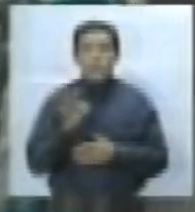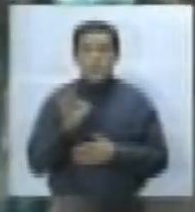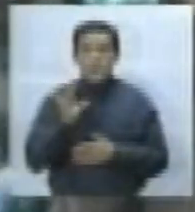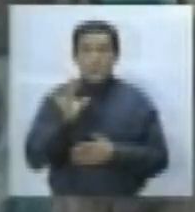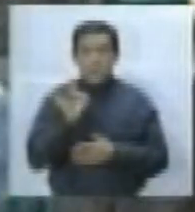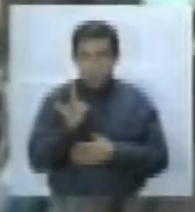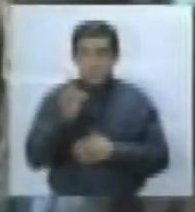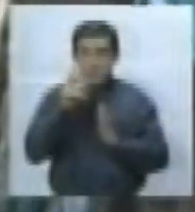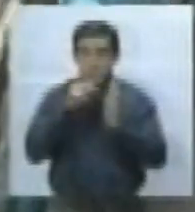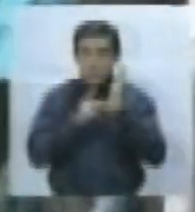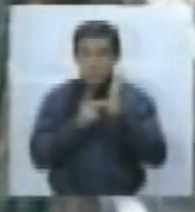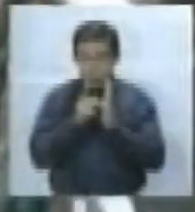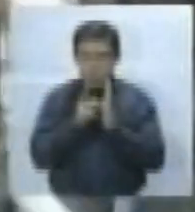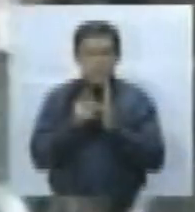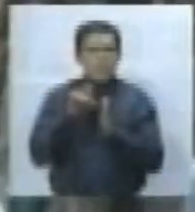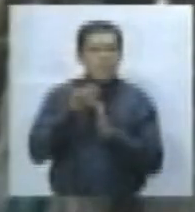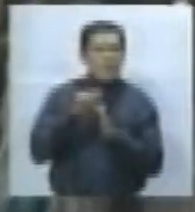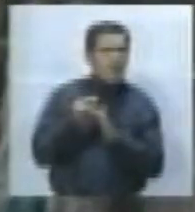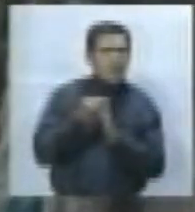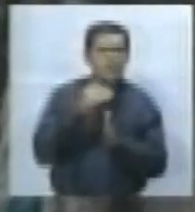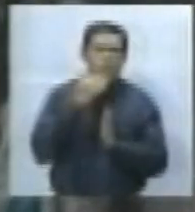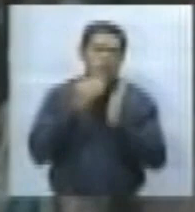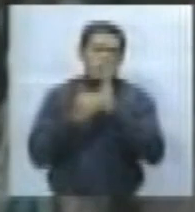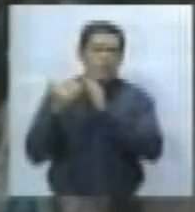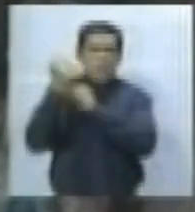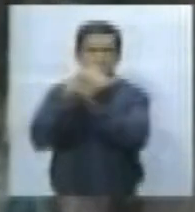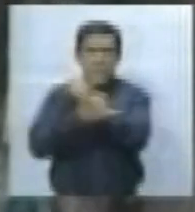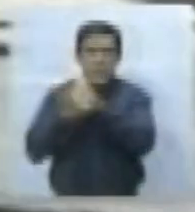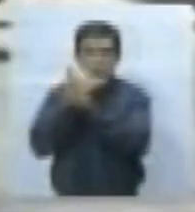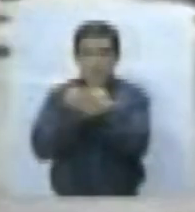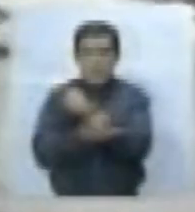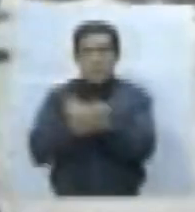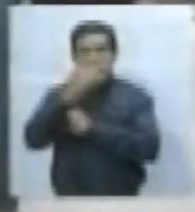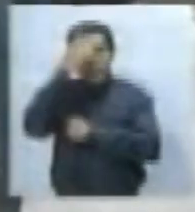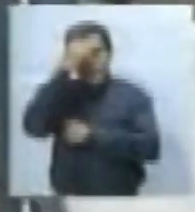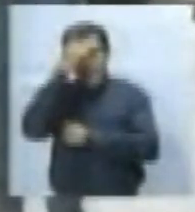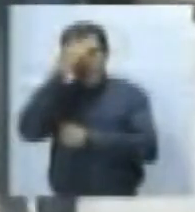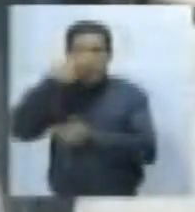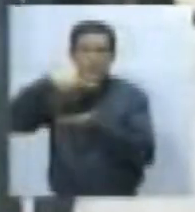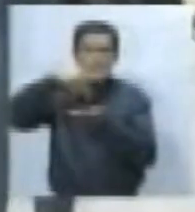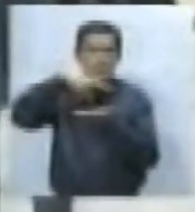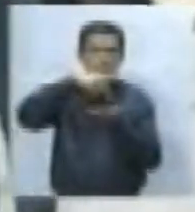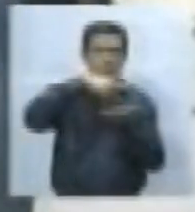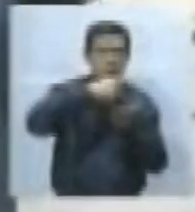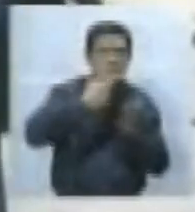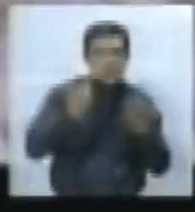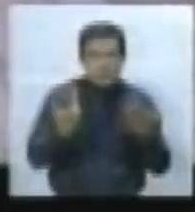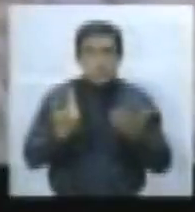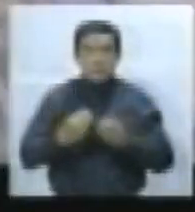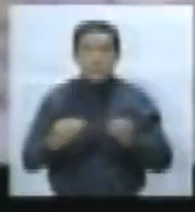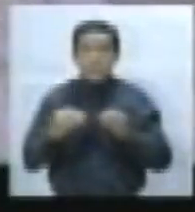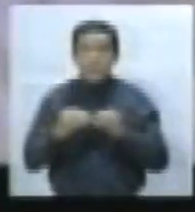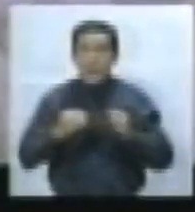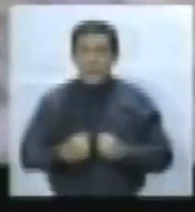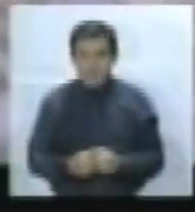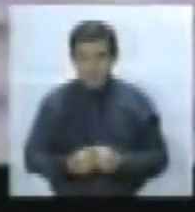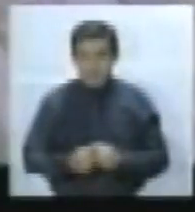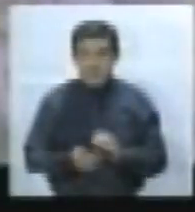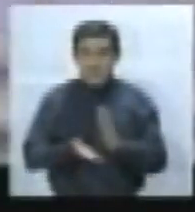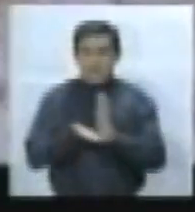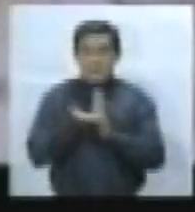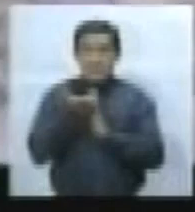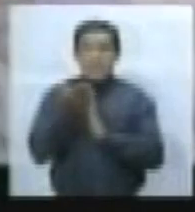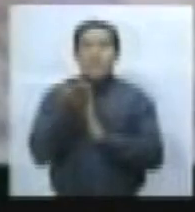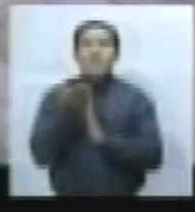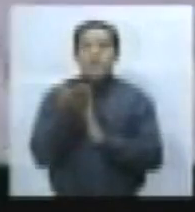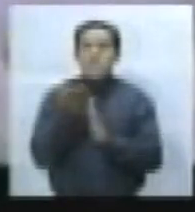riesgo país mide la probabilidad de que una nación caiga en mora en sus obligaciones crediticias. Mientras más alto el